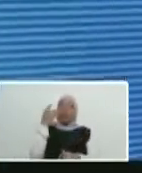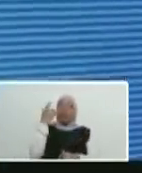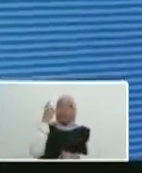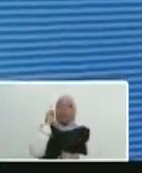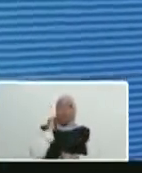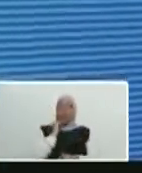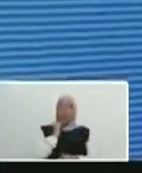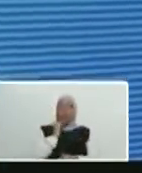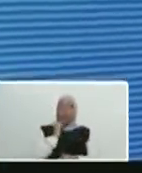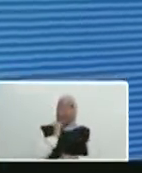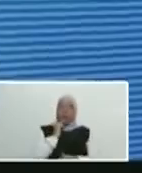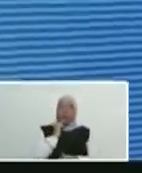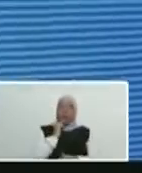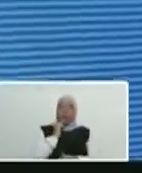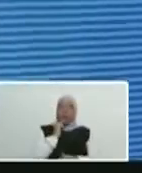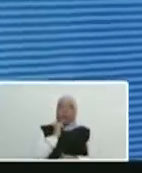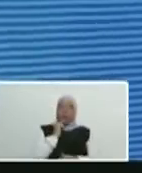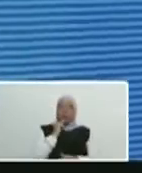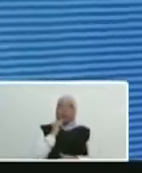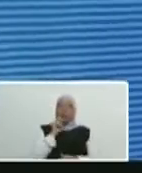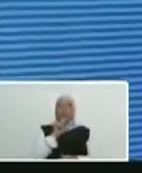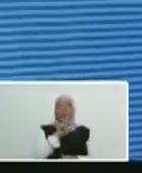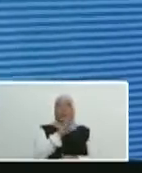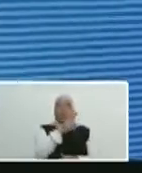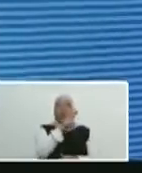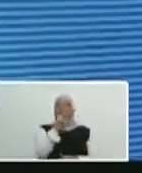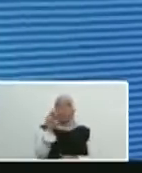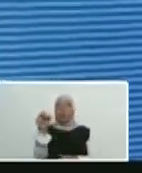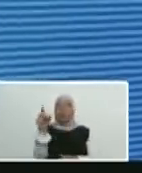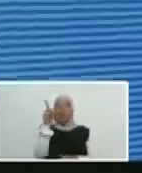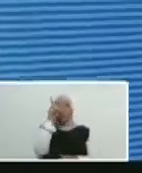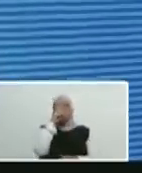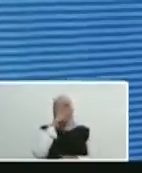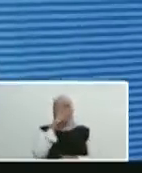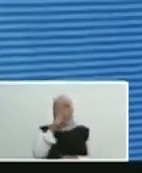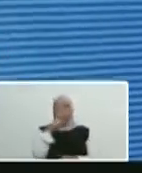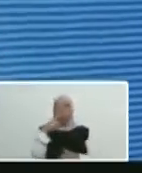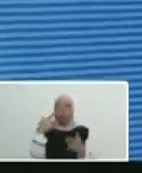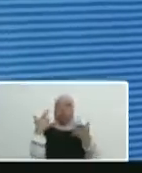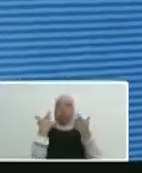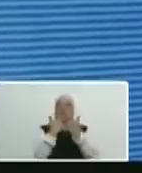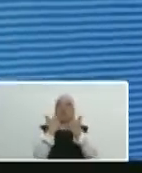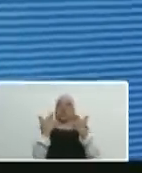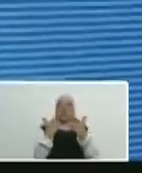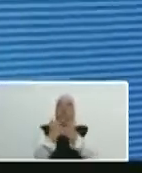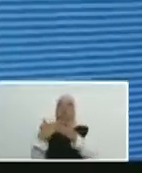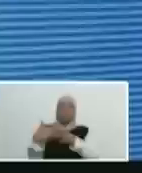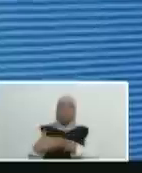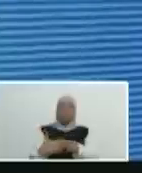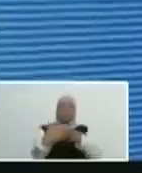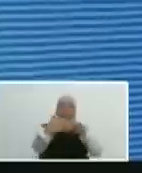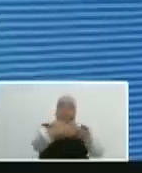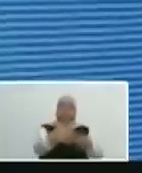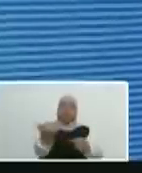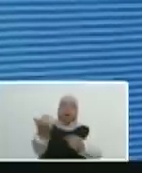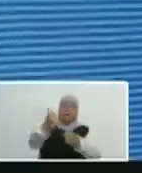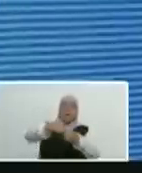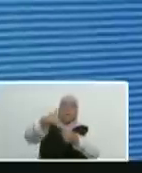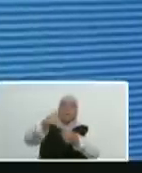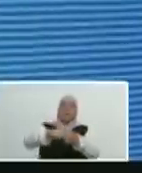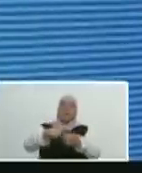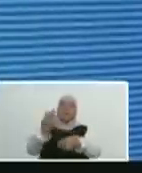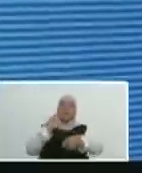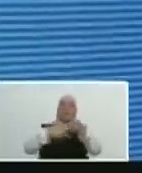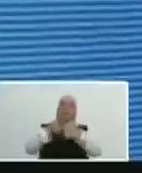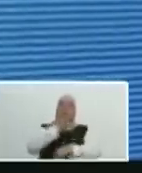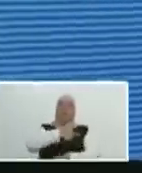Simón Bolívar, del bicentenario de la épica batalla naval del lago de Maracaibo y día